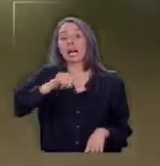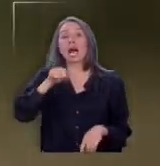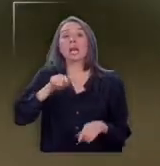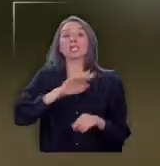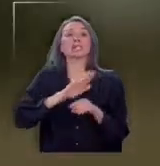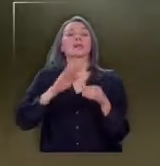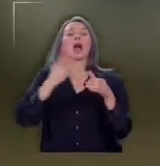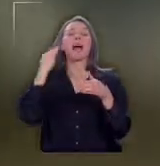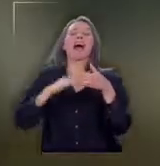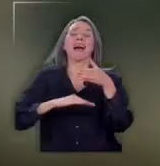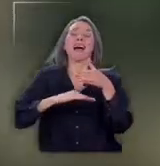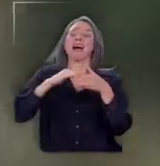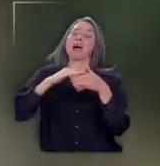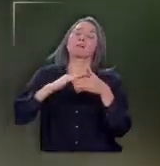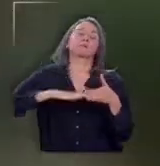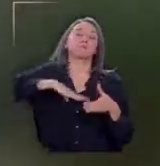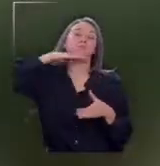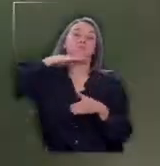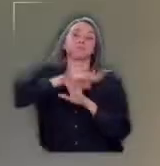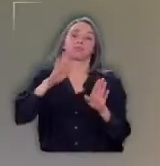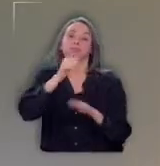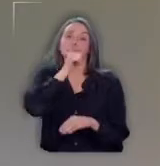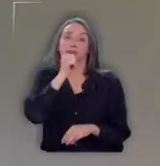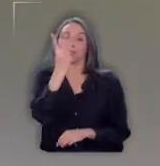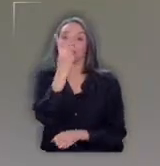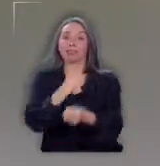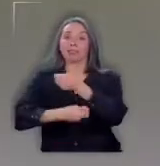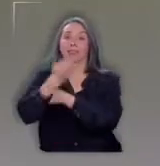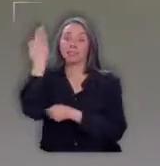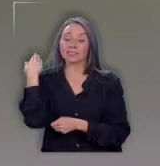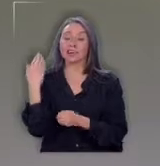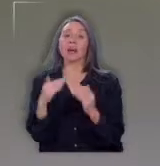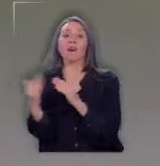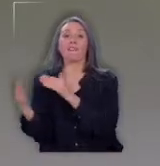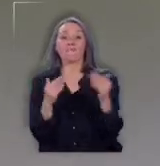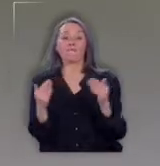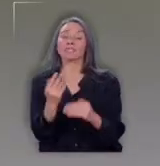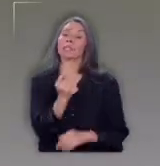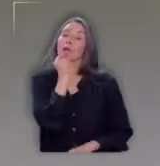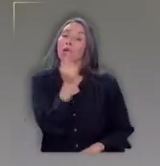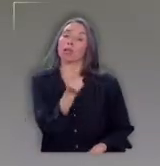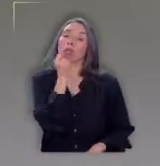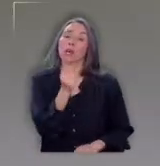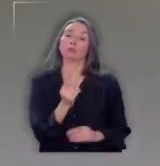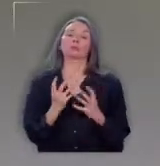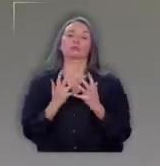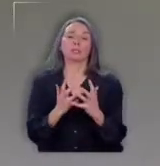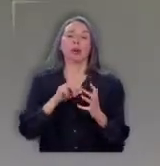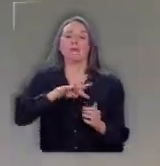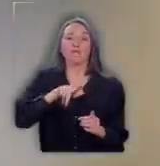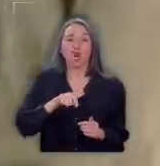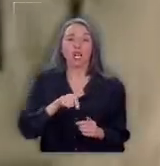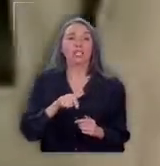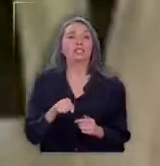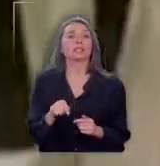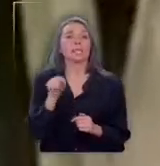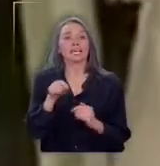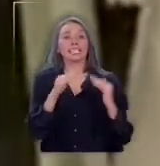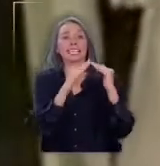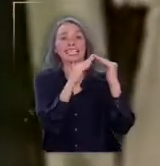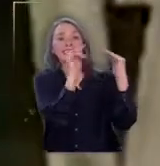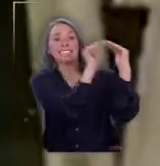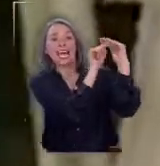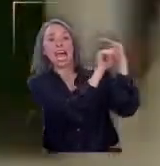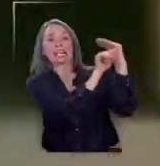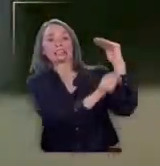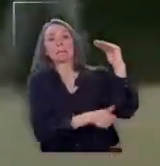rebasó el vaso Porque al menos desde hace TR años vienen denunciando hechos de violencia y en particular con ese domicilio blanco